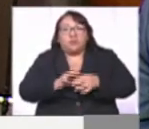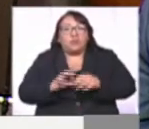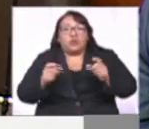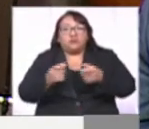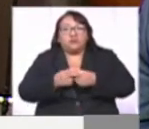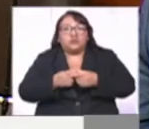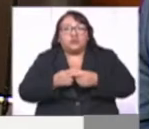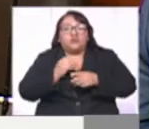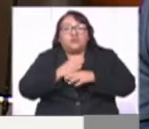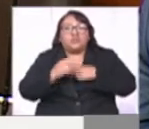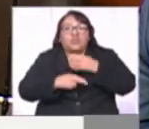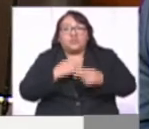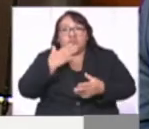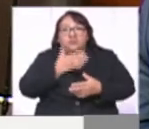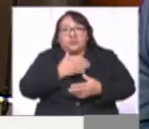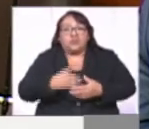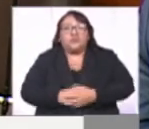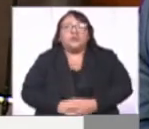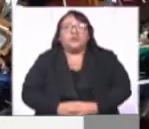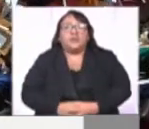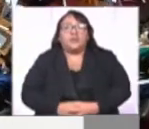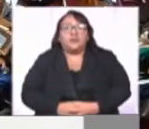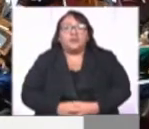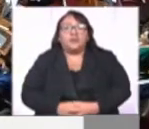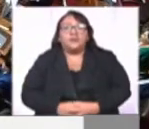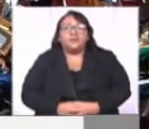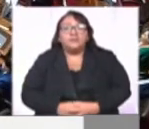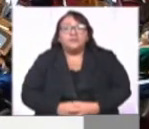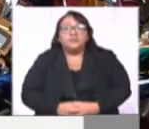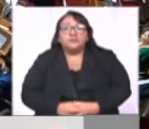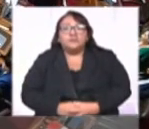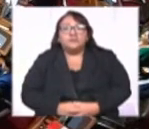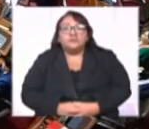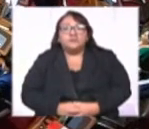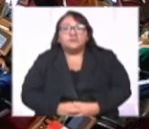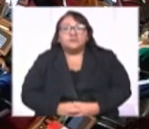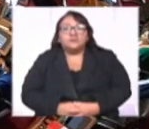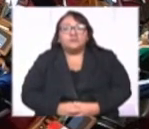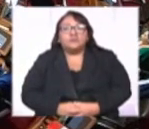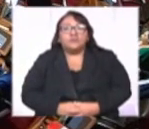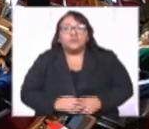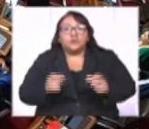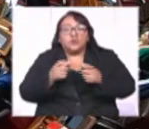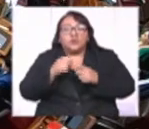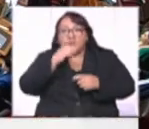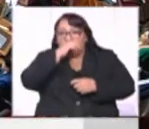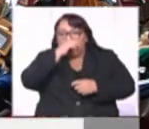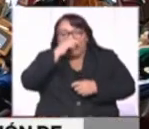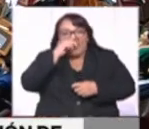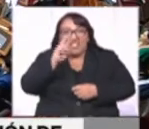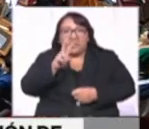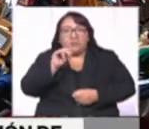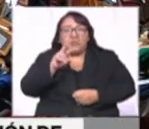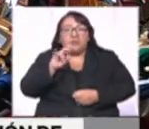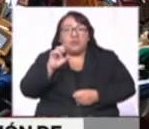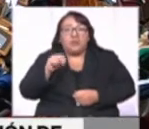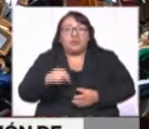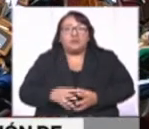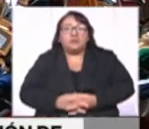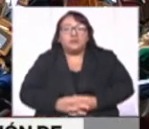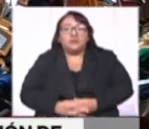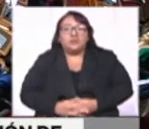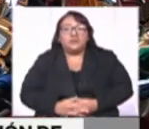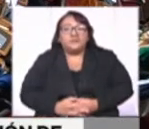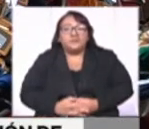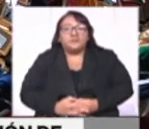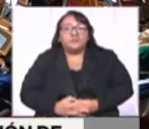en la Comisión de Defensa Nacional. Muchas gracias, señor presidente. Gracias, congresista. Tiene el uso de la palabra la congresista Vivian Olivos, hasta por 2 minutos.